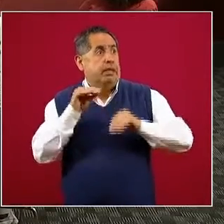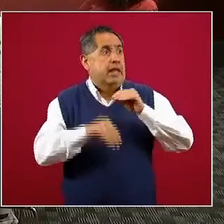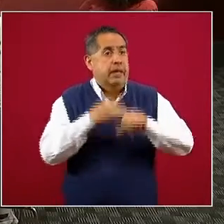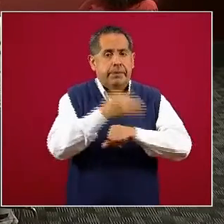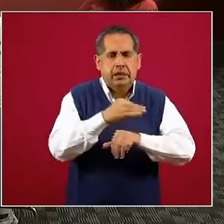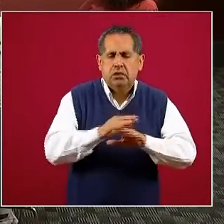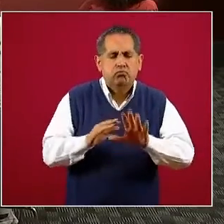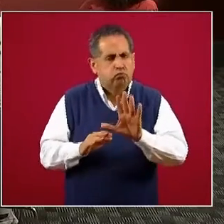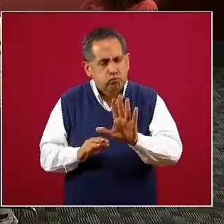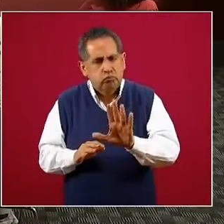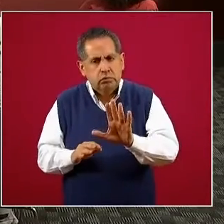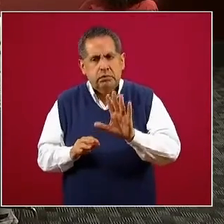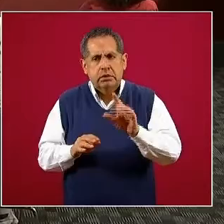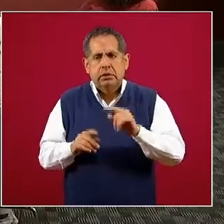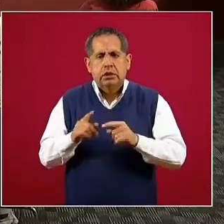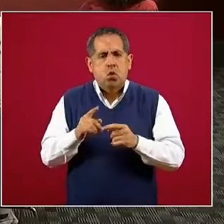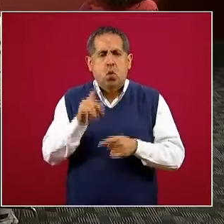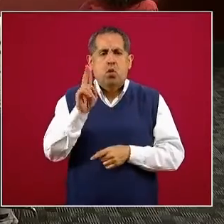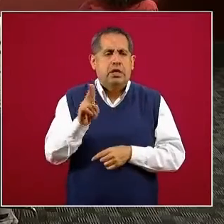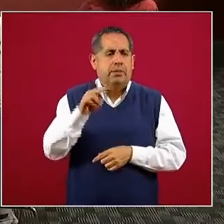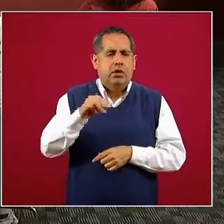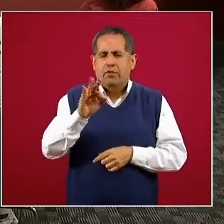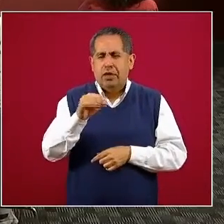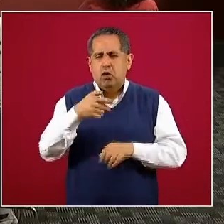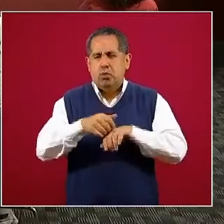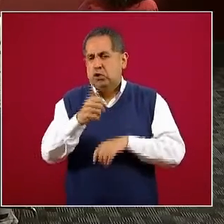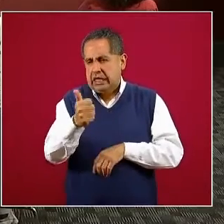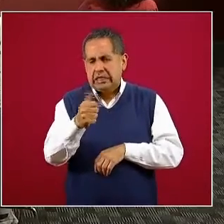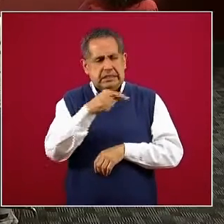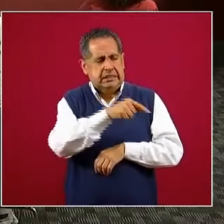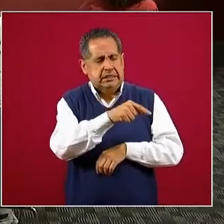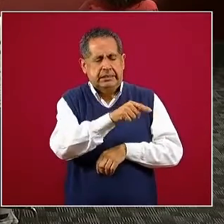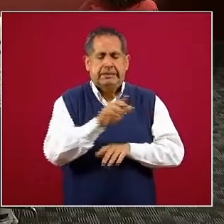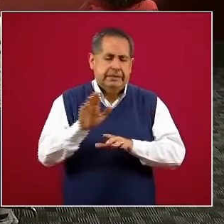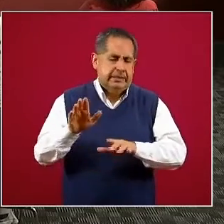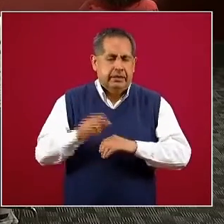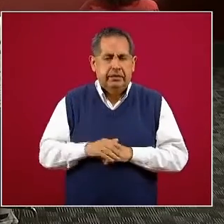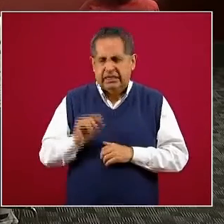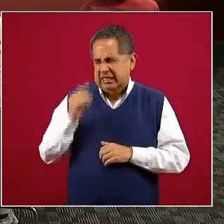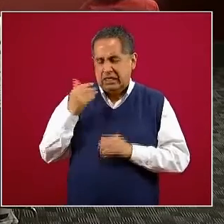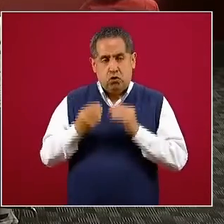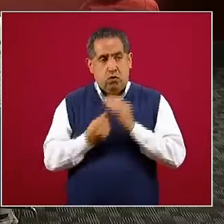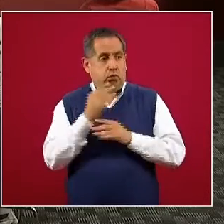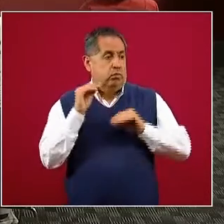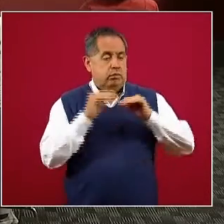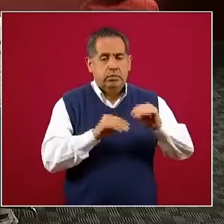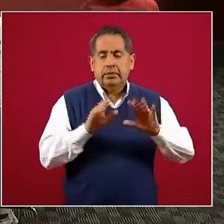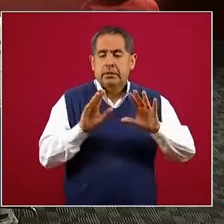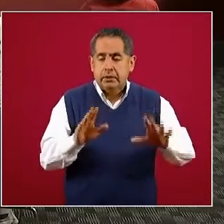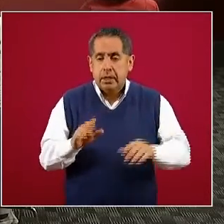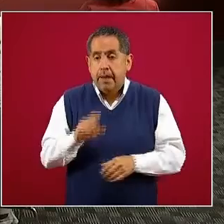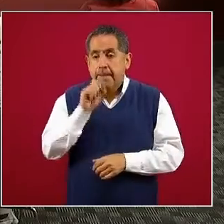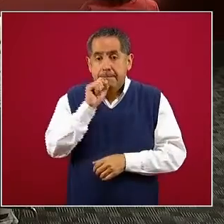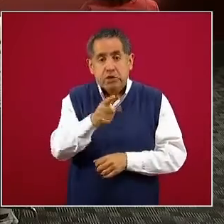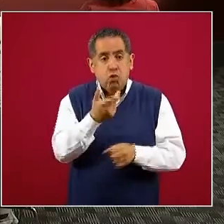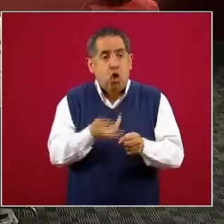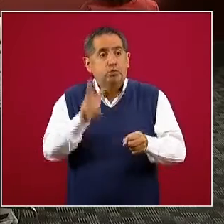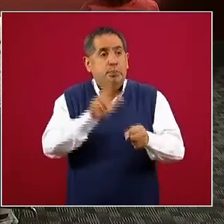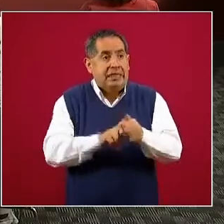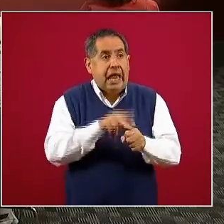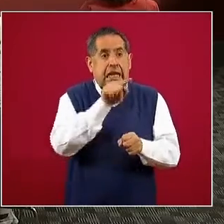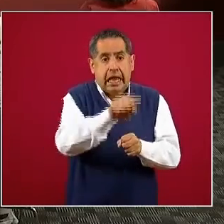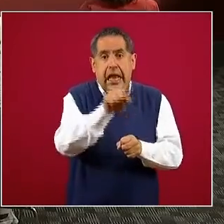hay una parte que se construiría allá, porque lo hemos dicho, la intención es hacer de lo que era San Alejandro 2 hospitales,